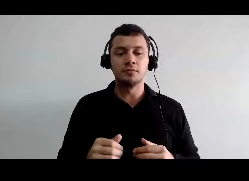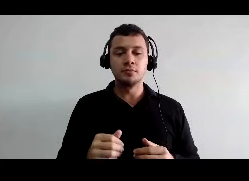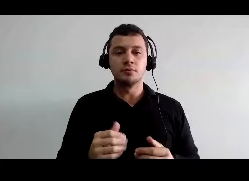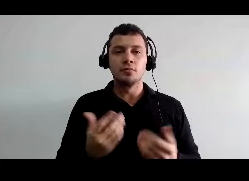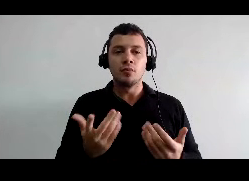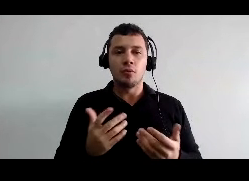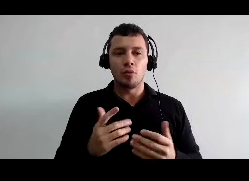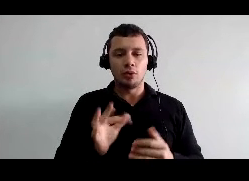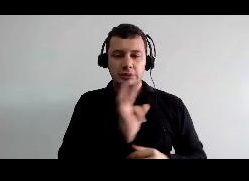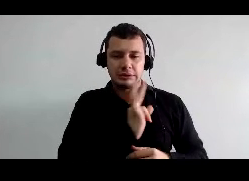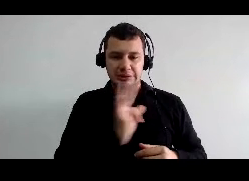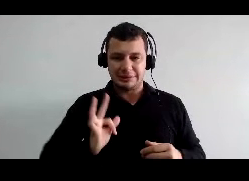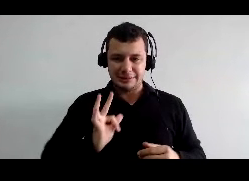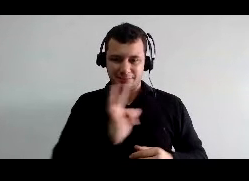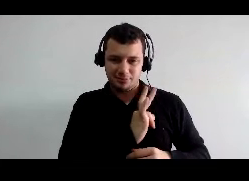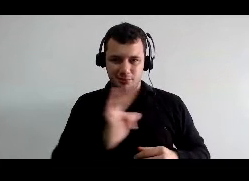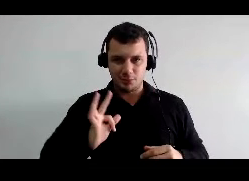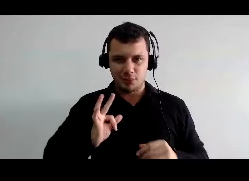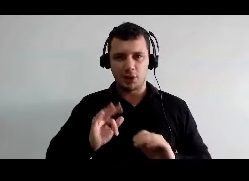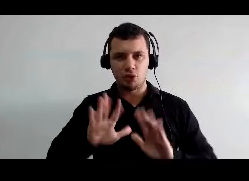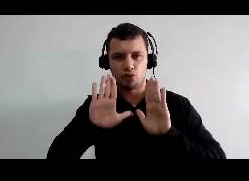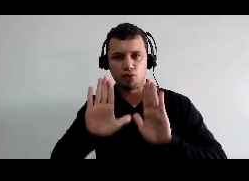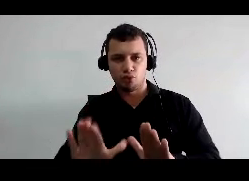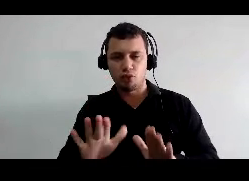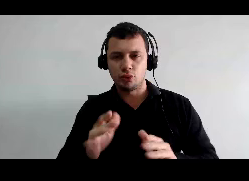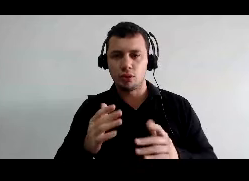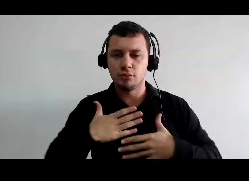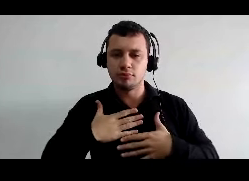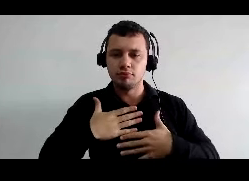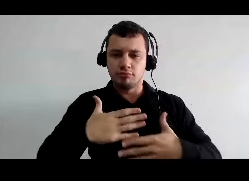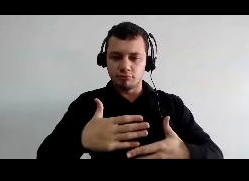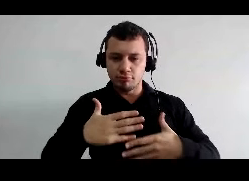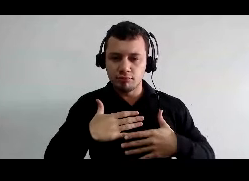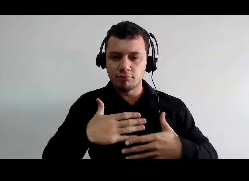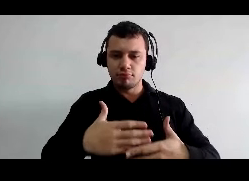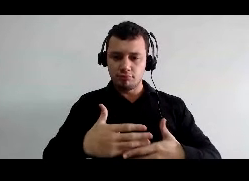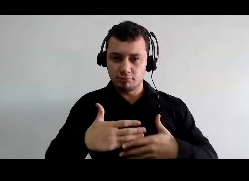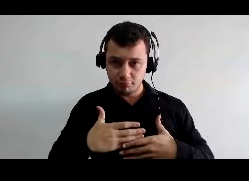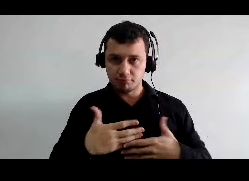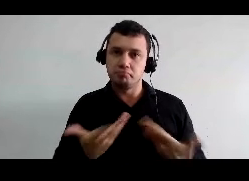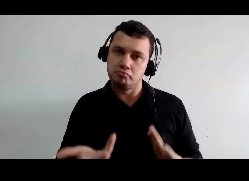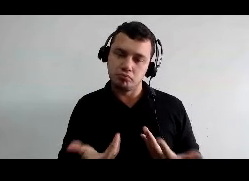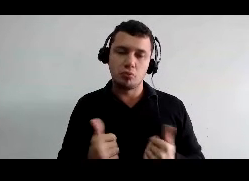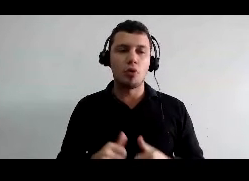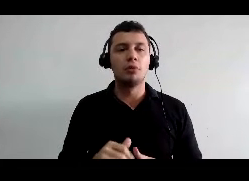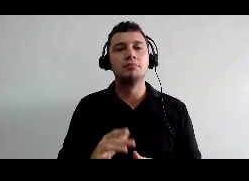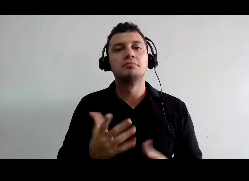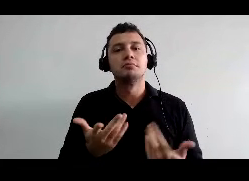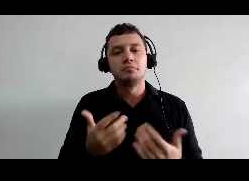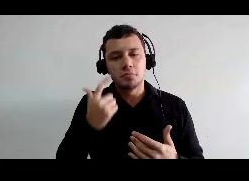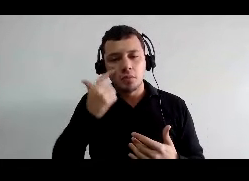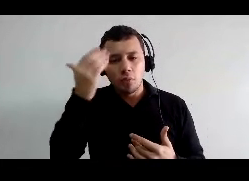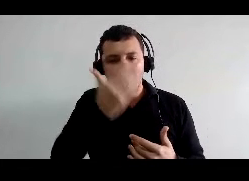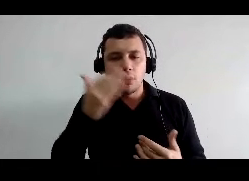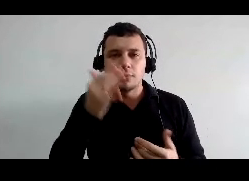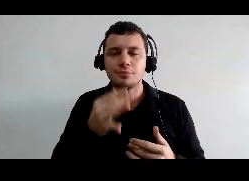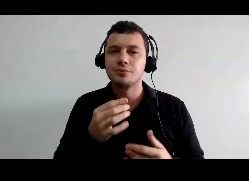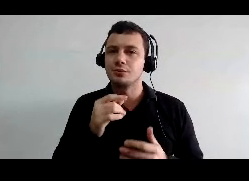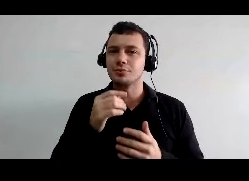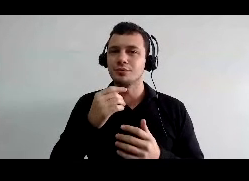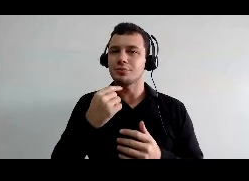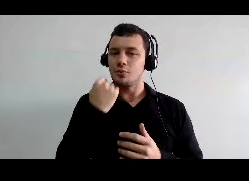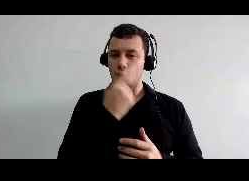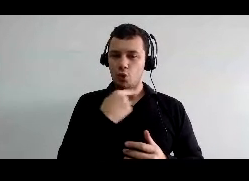se generan aerosoles. Se generan aerosoles cuando vamos a tomar muestra de cavidad oral. Eso se